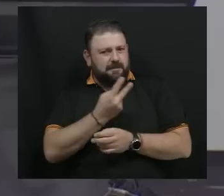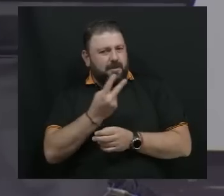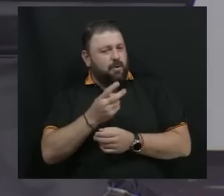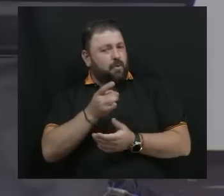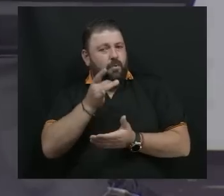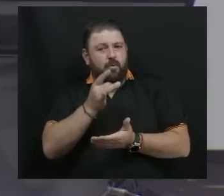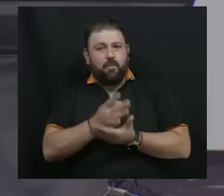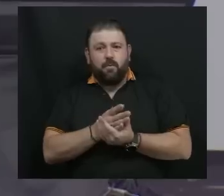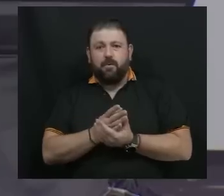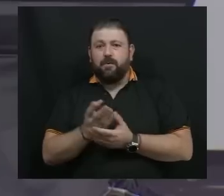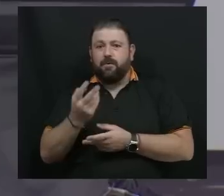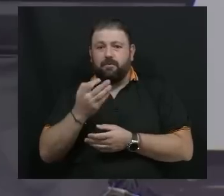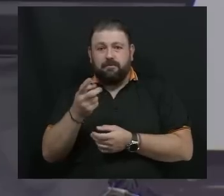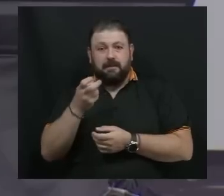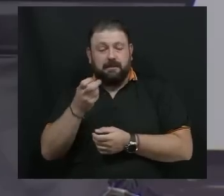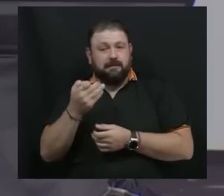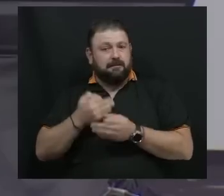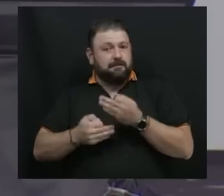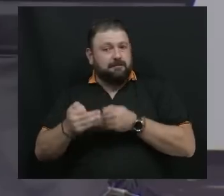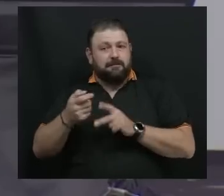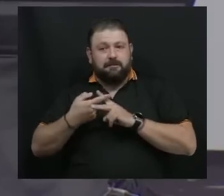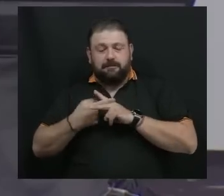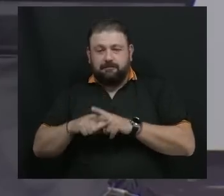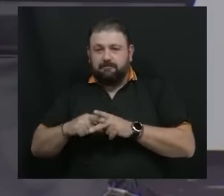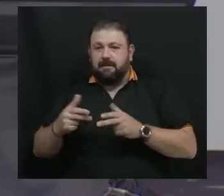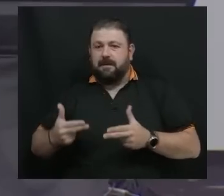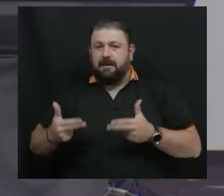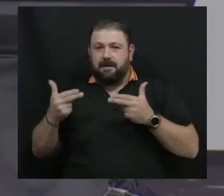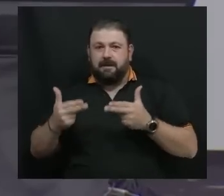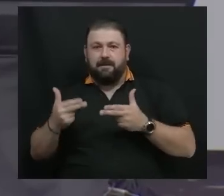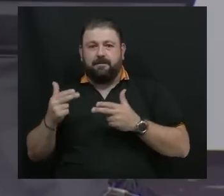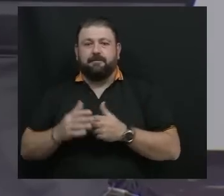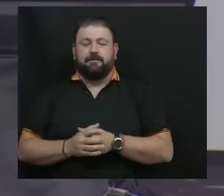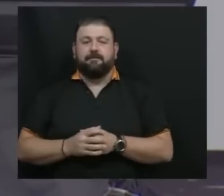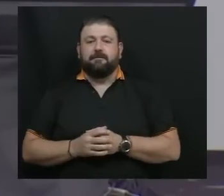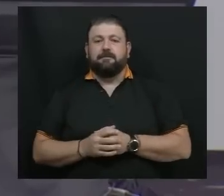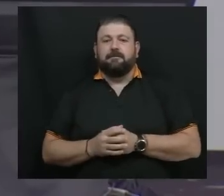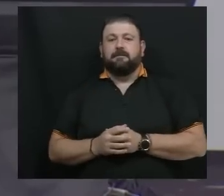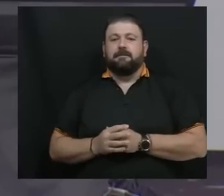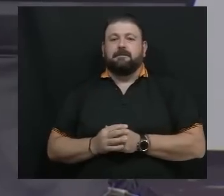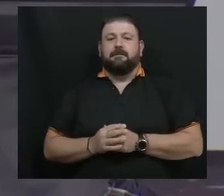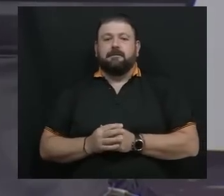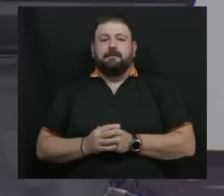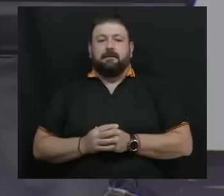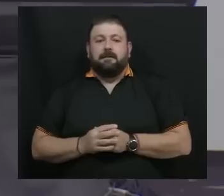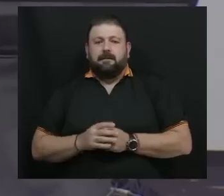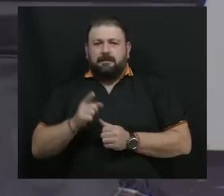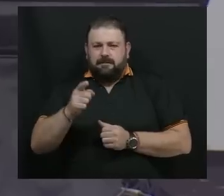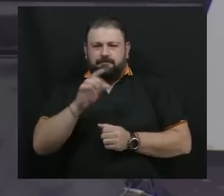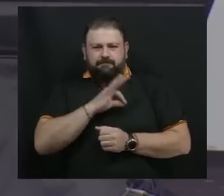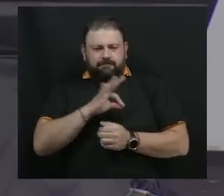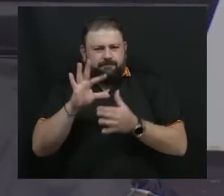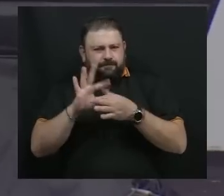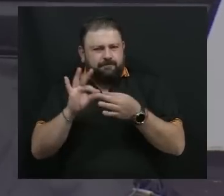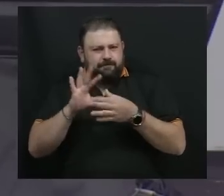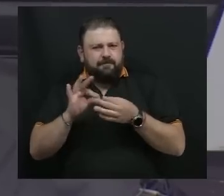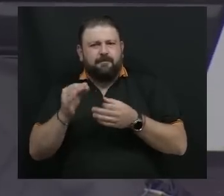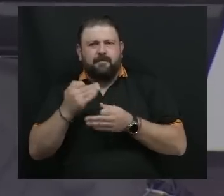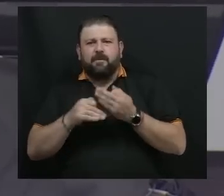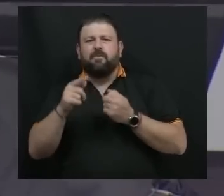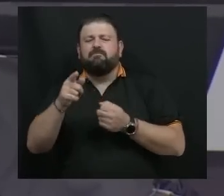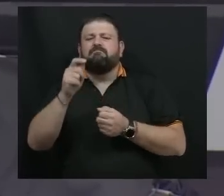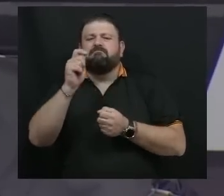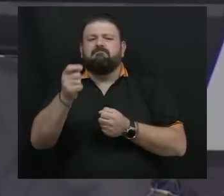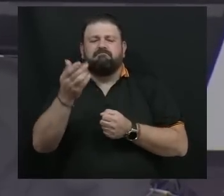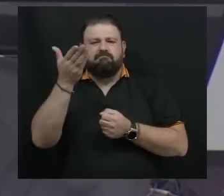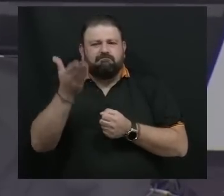con seguimos Violet. Haciendo el negocio, ¿verdad? Ahí está Violeta Navas también. Ah, Violeta Navas también está allí, ajá. Claro. Cuéntanos un poquito, Nina, ¿quién eres y